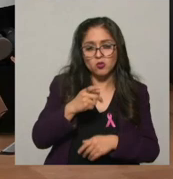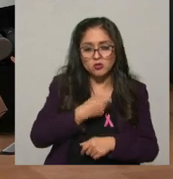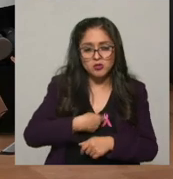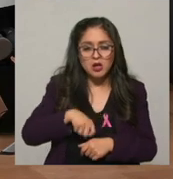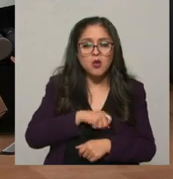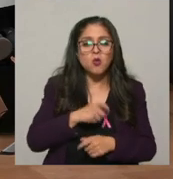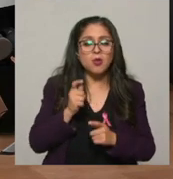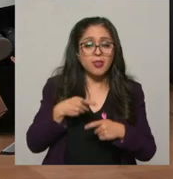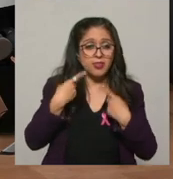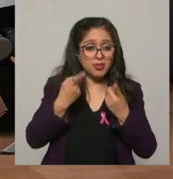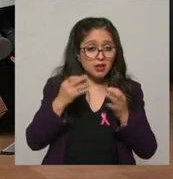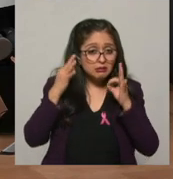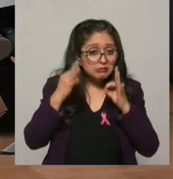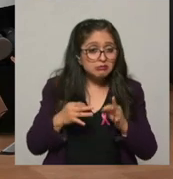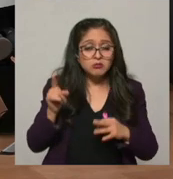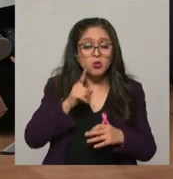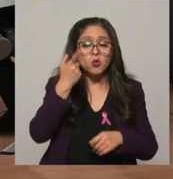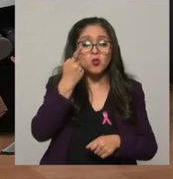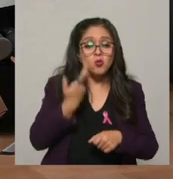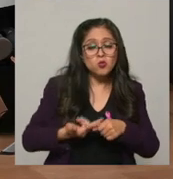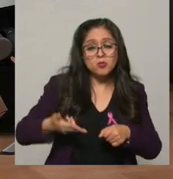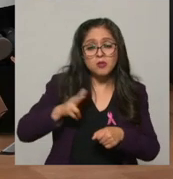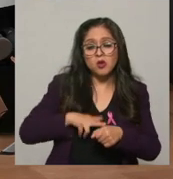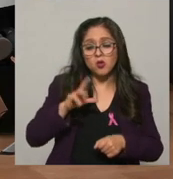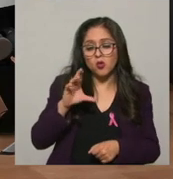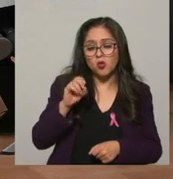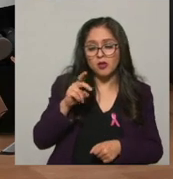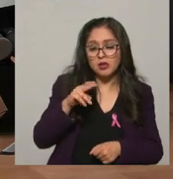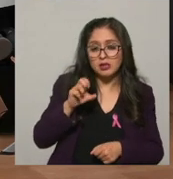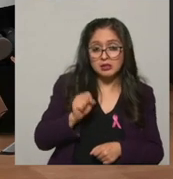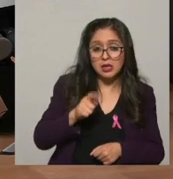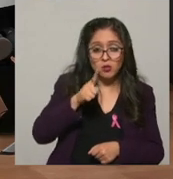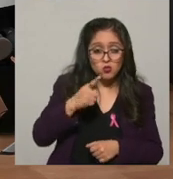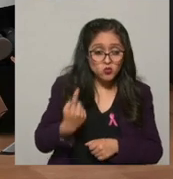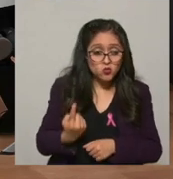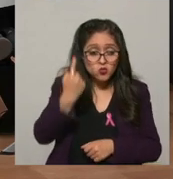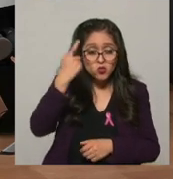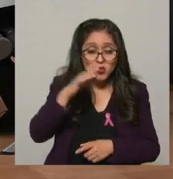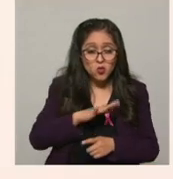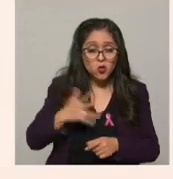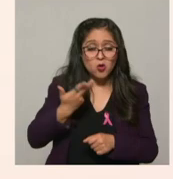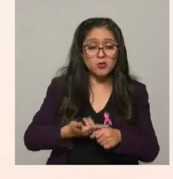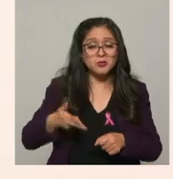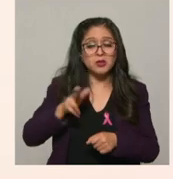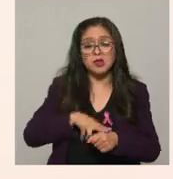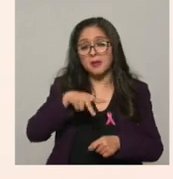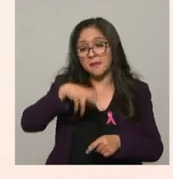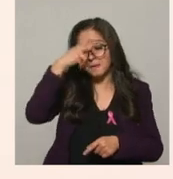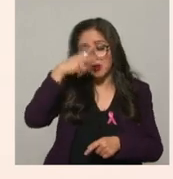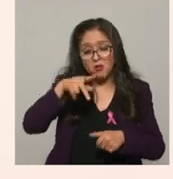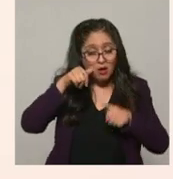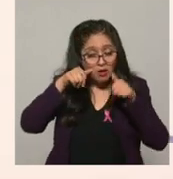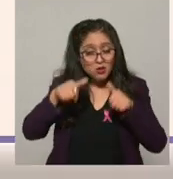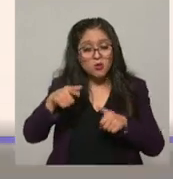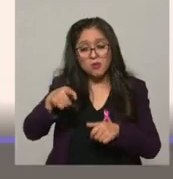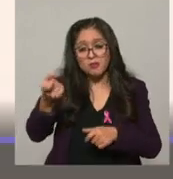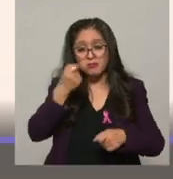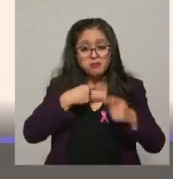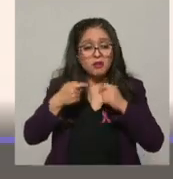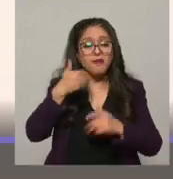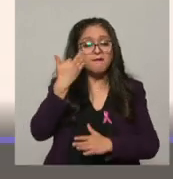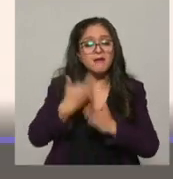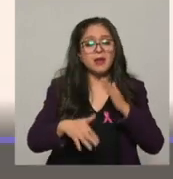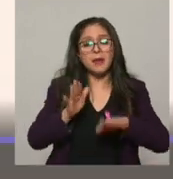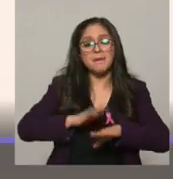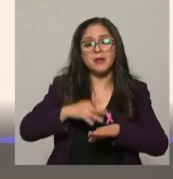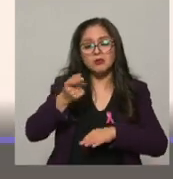la clínica Condesa, que es la única clínica que atiende estos casos y que da este medicamento, pues no hay abasto, ¿no? O